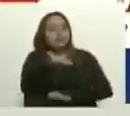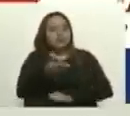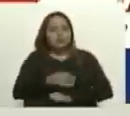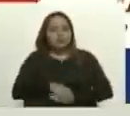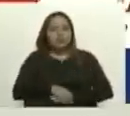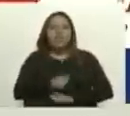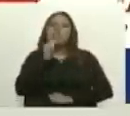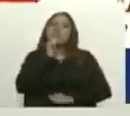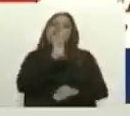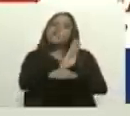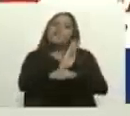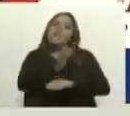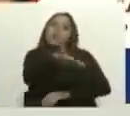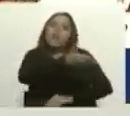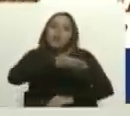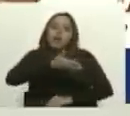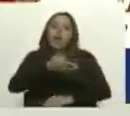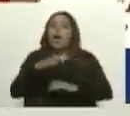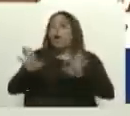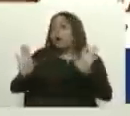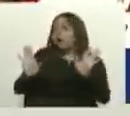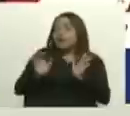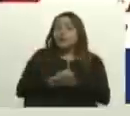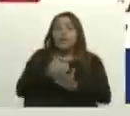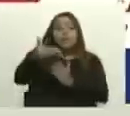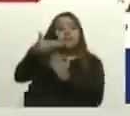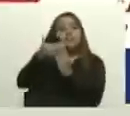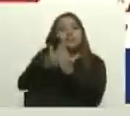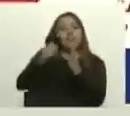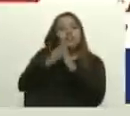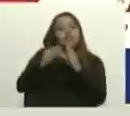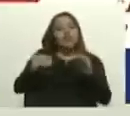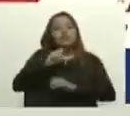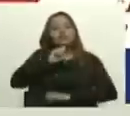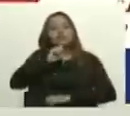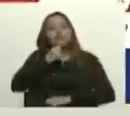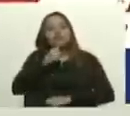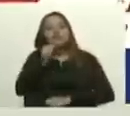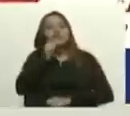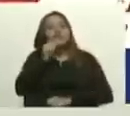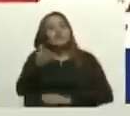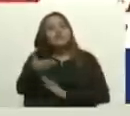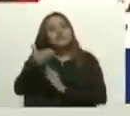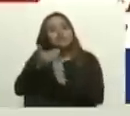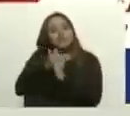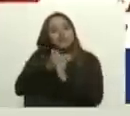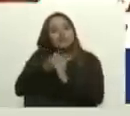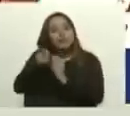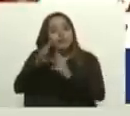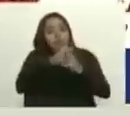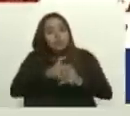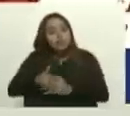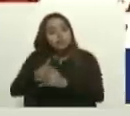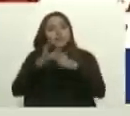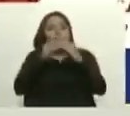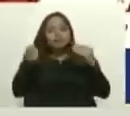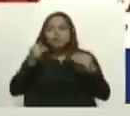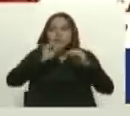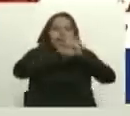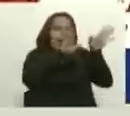¿Quién los protege? Ah, bueno, y detrás de todas esas acciones del imperialismo, que todos estaban